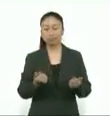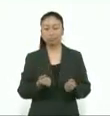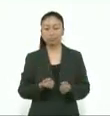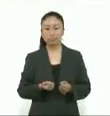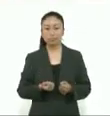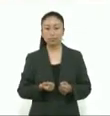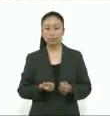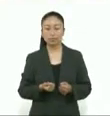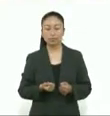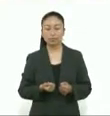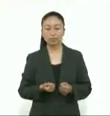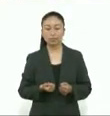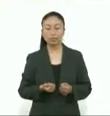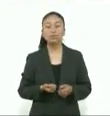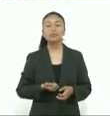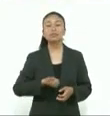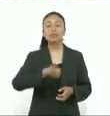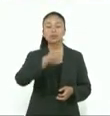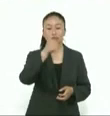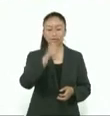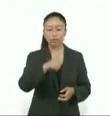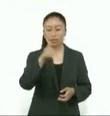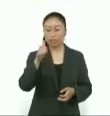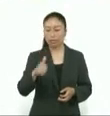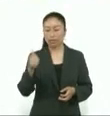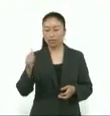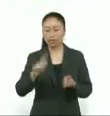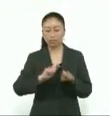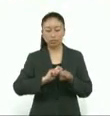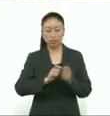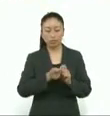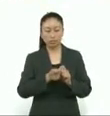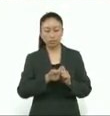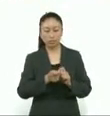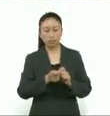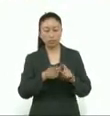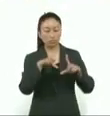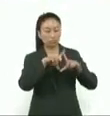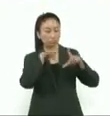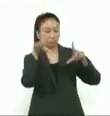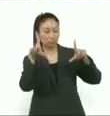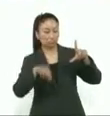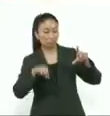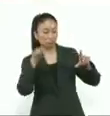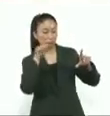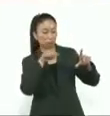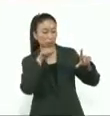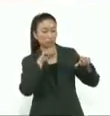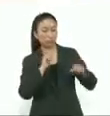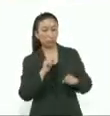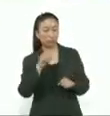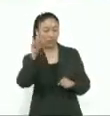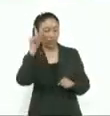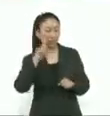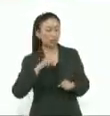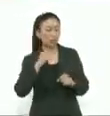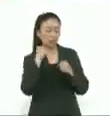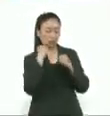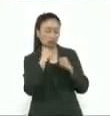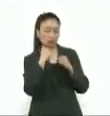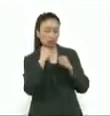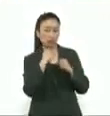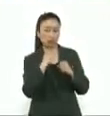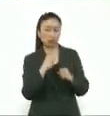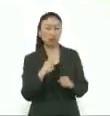de todas y cada una de las transformaciones de nuestro país, las mujeres hemos ido luchando, hemos